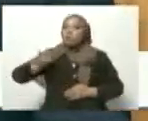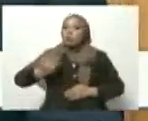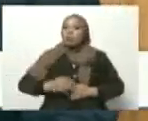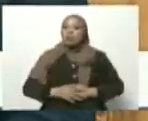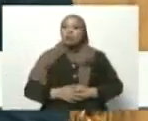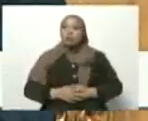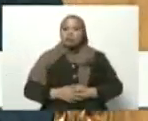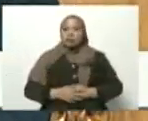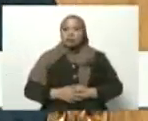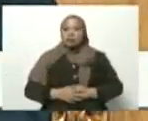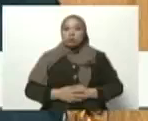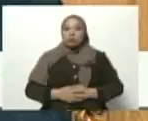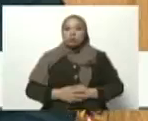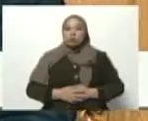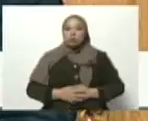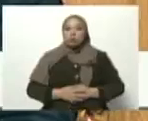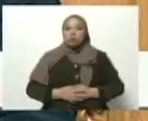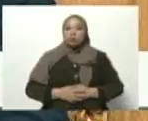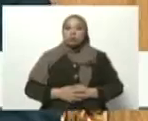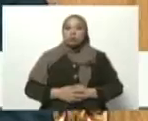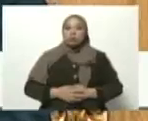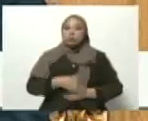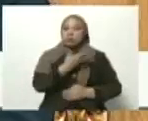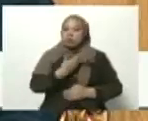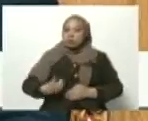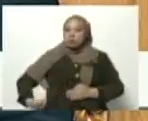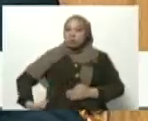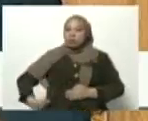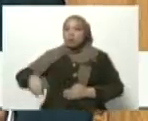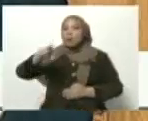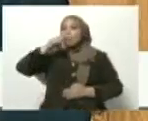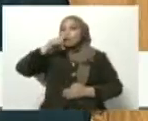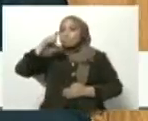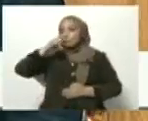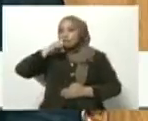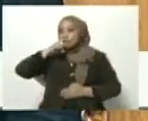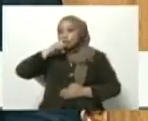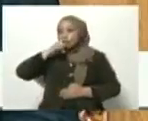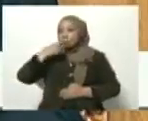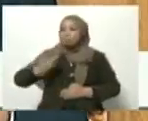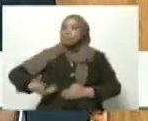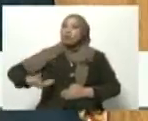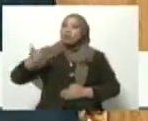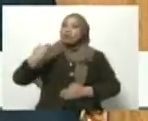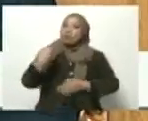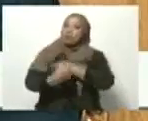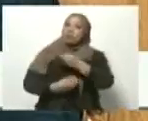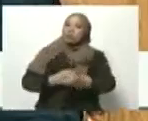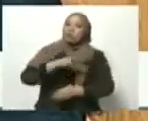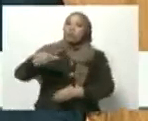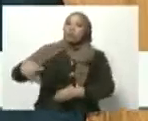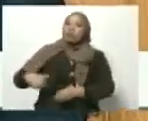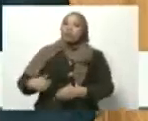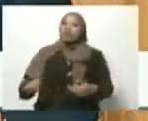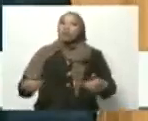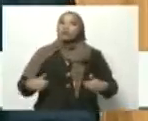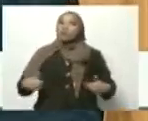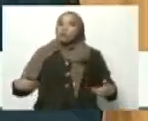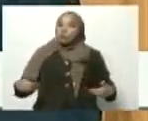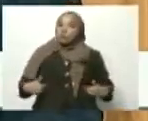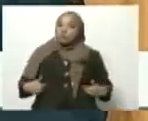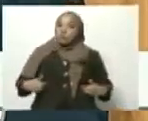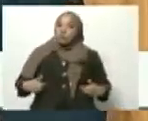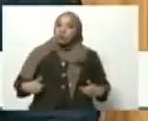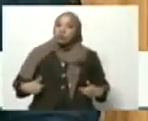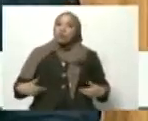hacer, y eso lo ha estado trabajando el presidente Maduro de hace ya 3 años, pero es importante que se haga. Nosotros estamos sufriendo medidas